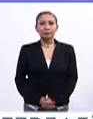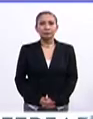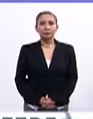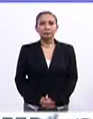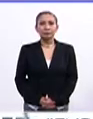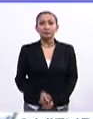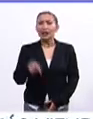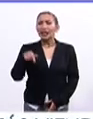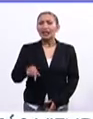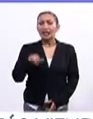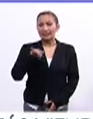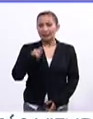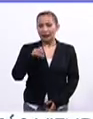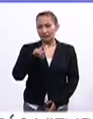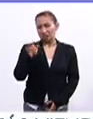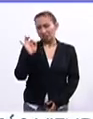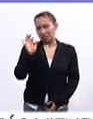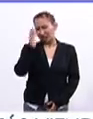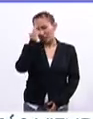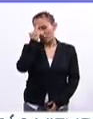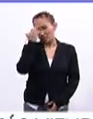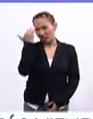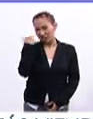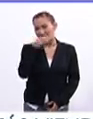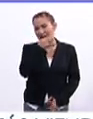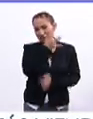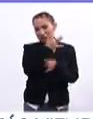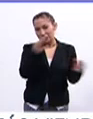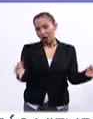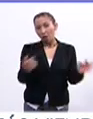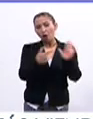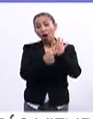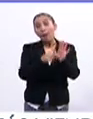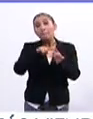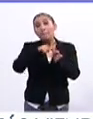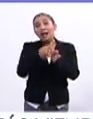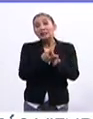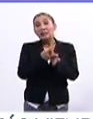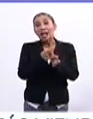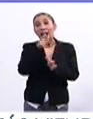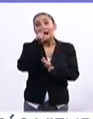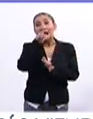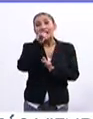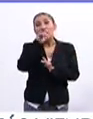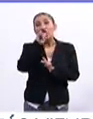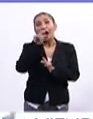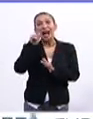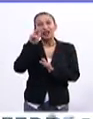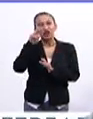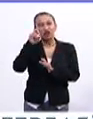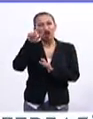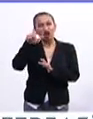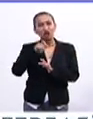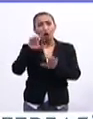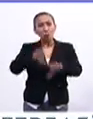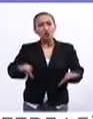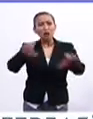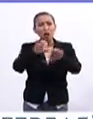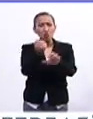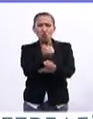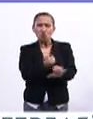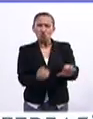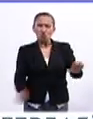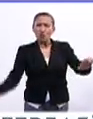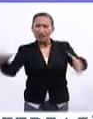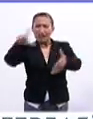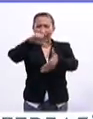Y bueno, aquí en Interfaz, a lo mejor se acuerdan, le dimos a conocer la puesta en marcha de Leo Atrox, la supercomputadora más grande de